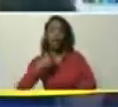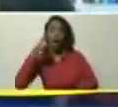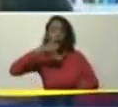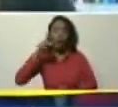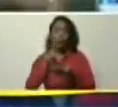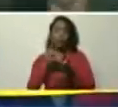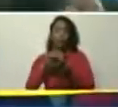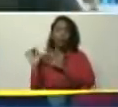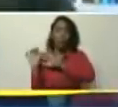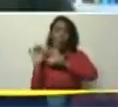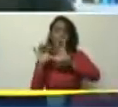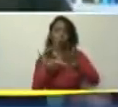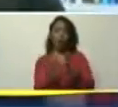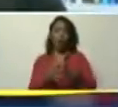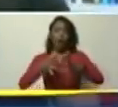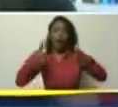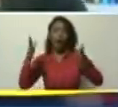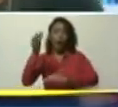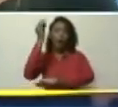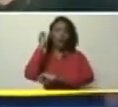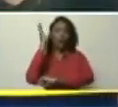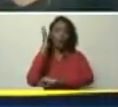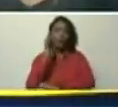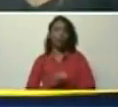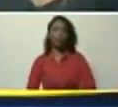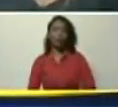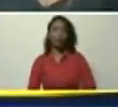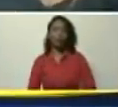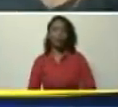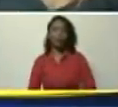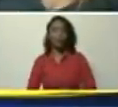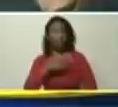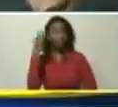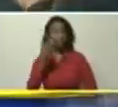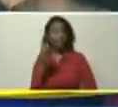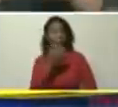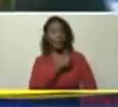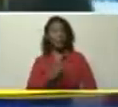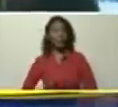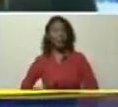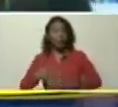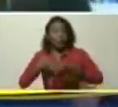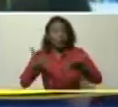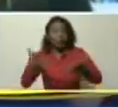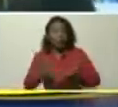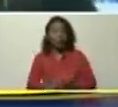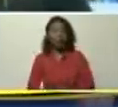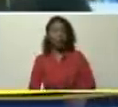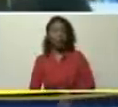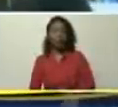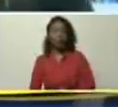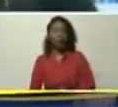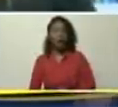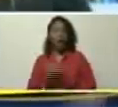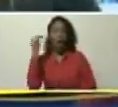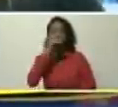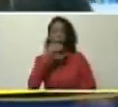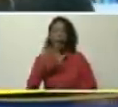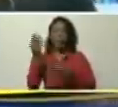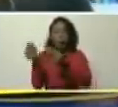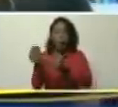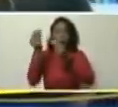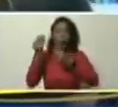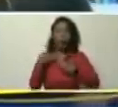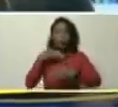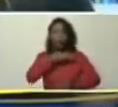en esta magna asamblea. De verdad, presidente, que en octubre, cuando me dieron la misión